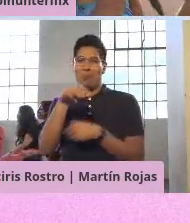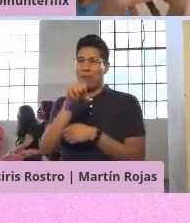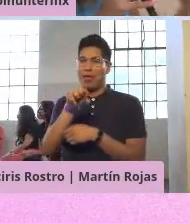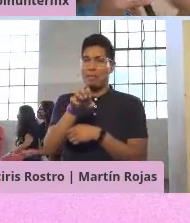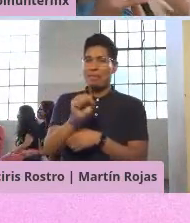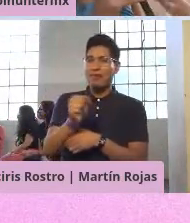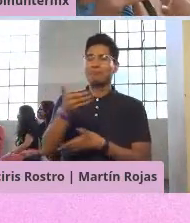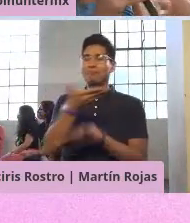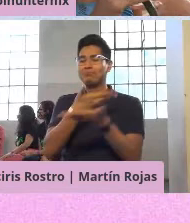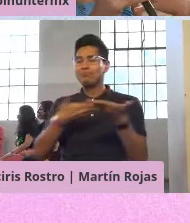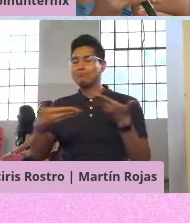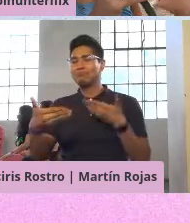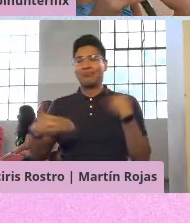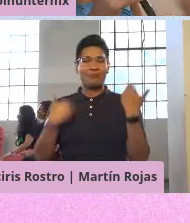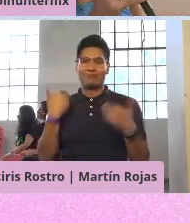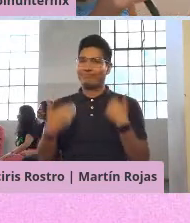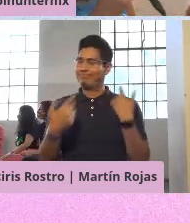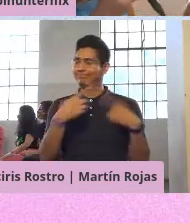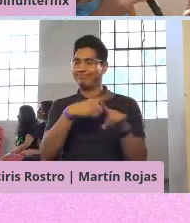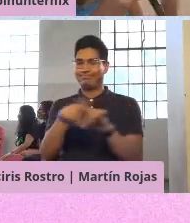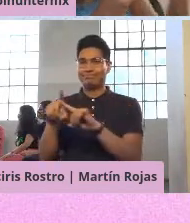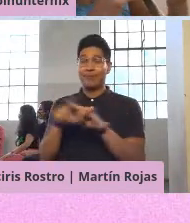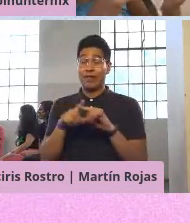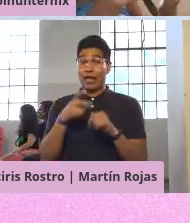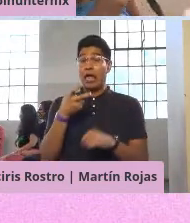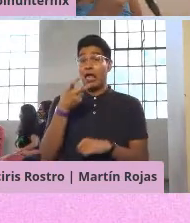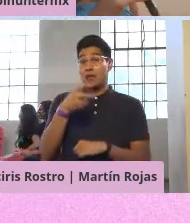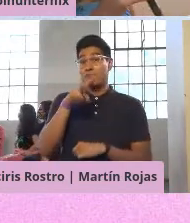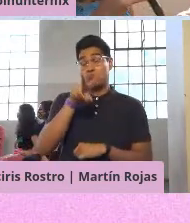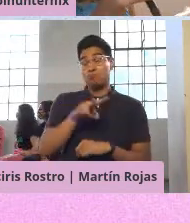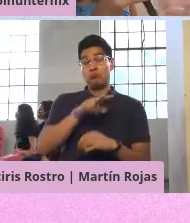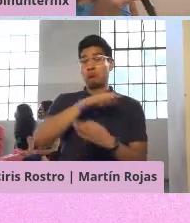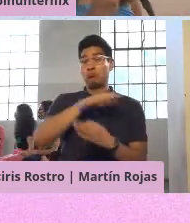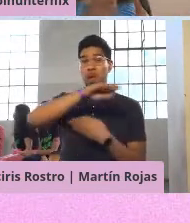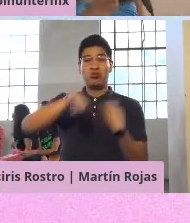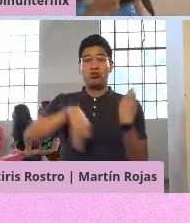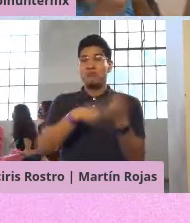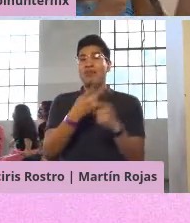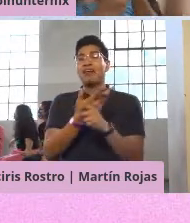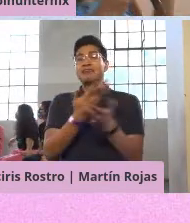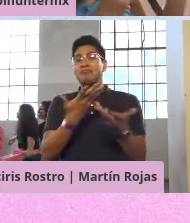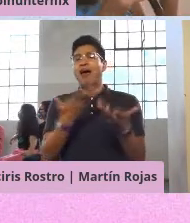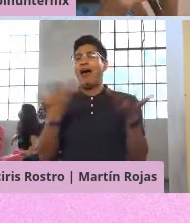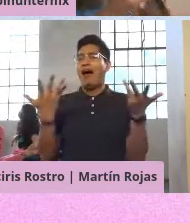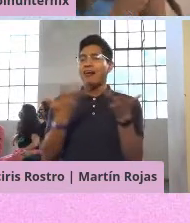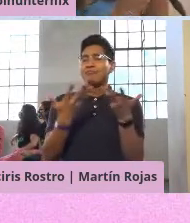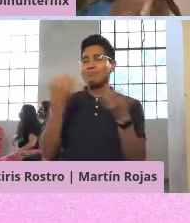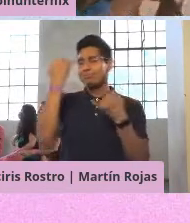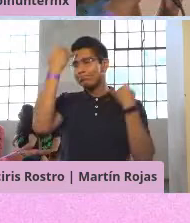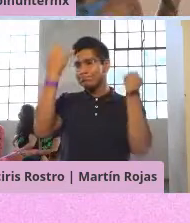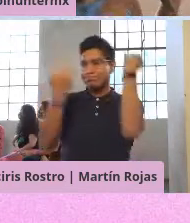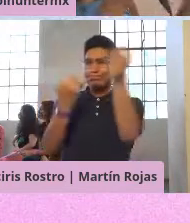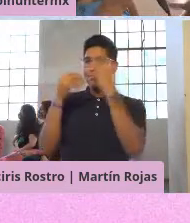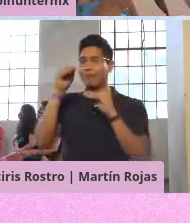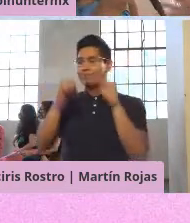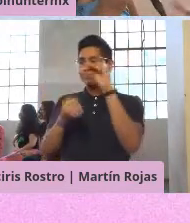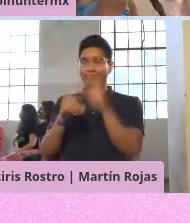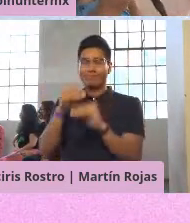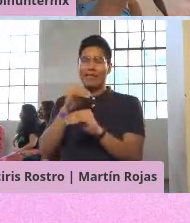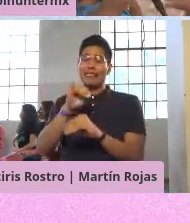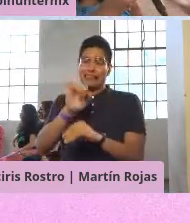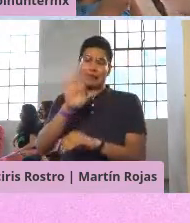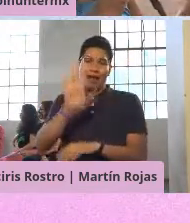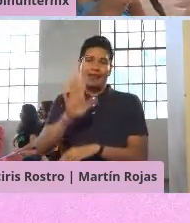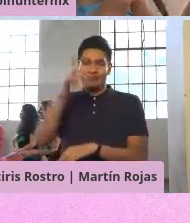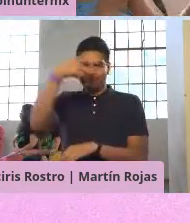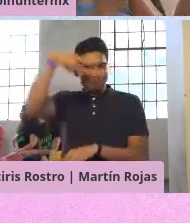se manifiesta mucho en las cosas que hacemos como tangiblemente, ¿no? Se nos ocurren cosas bien locas, hacemos como un montón, o sea, como